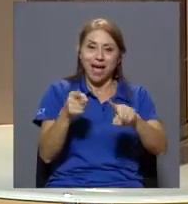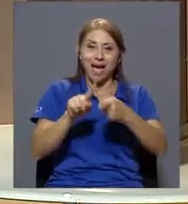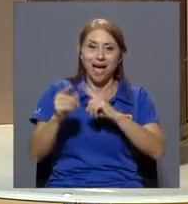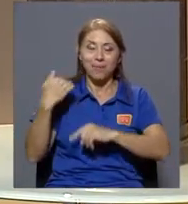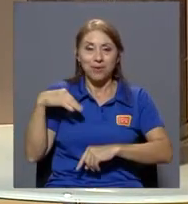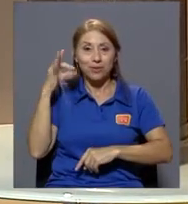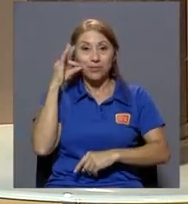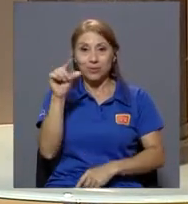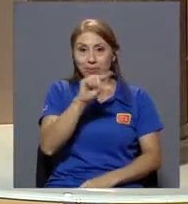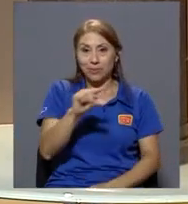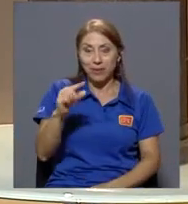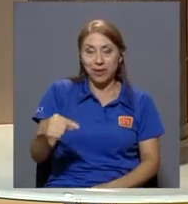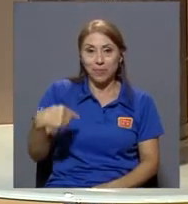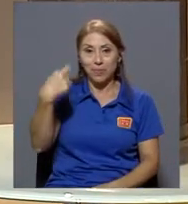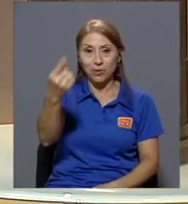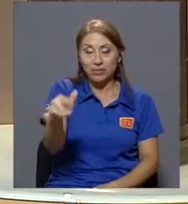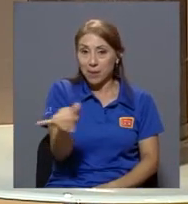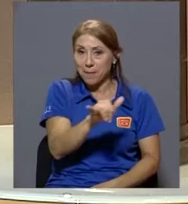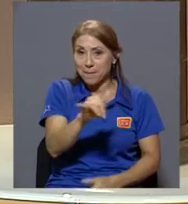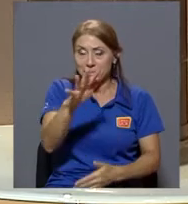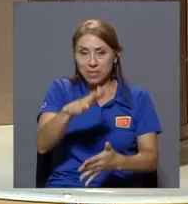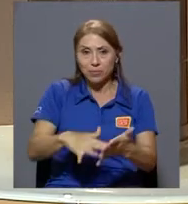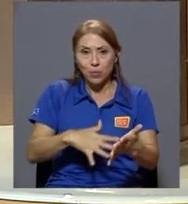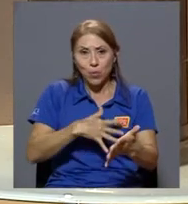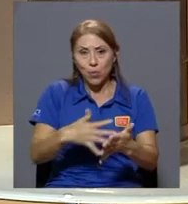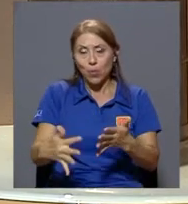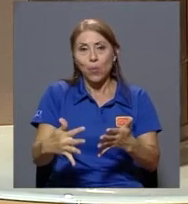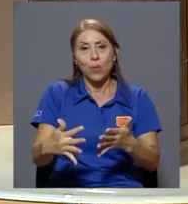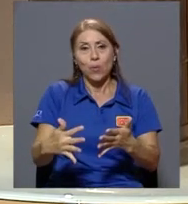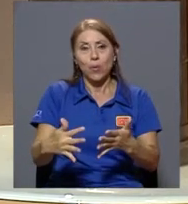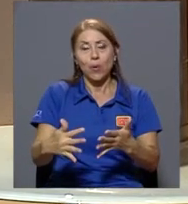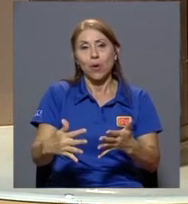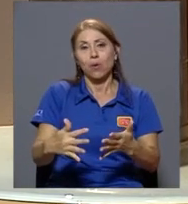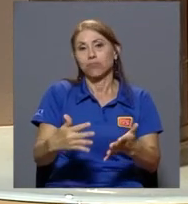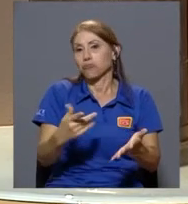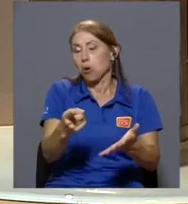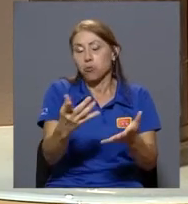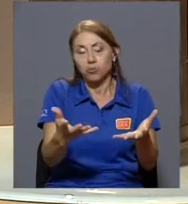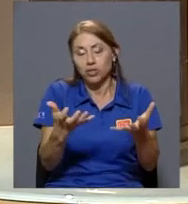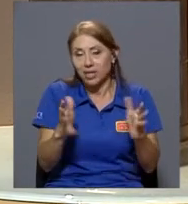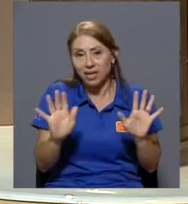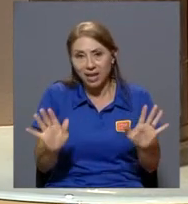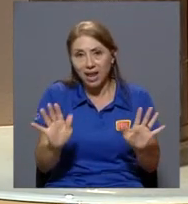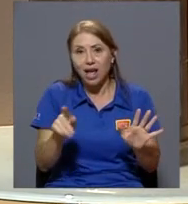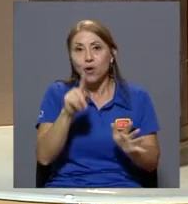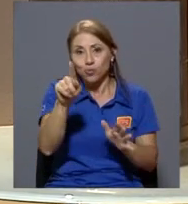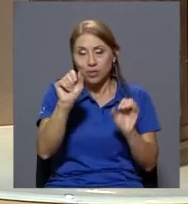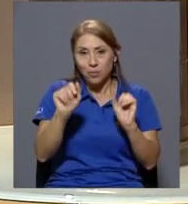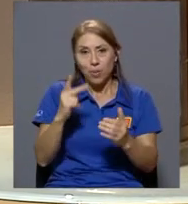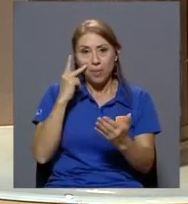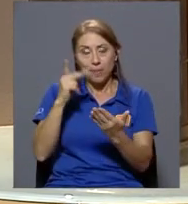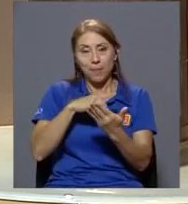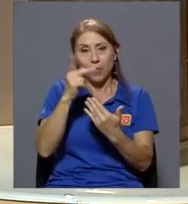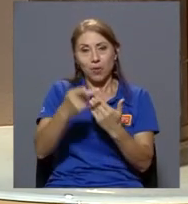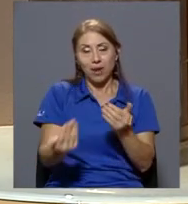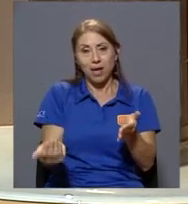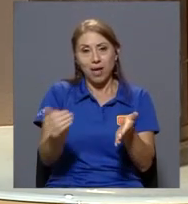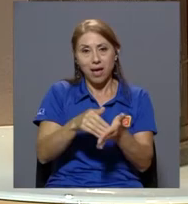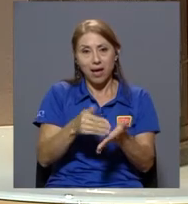la próxima semana, en los mismos tiempos y circunstancias o en las que quieran escoger, nos acompañen